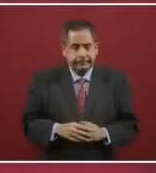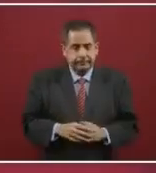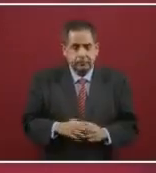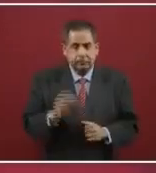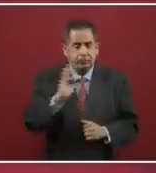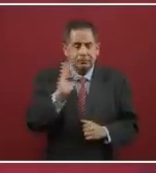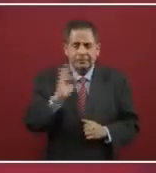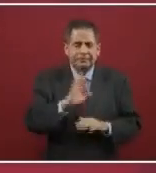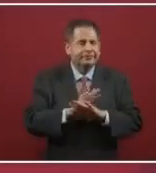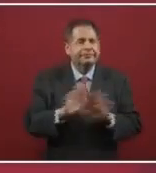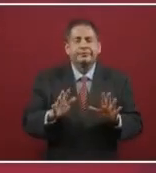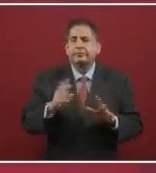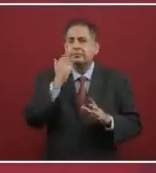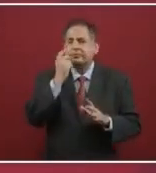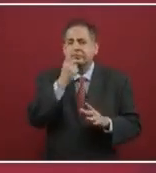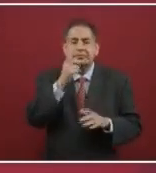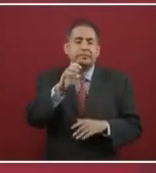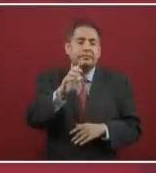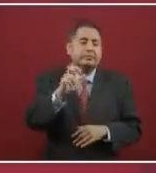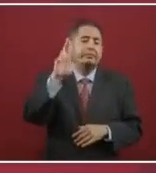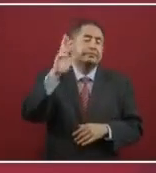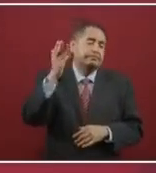Quisiera yo ya decir, era,